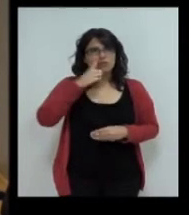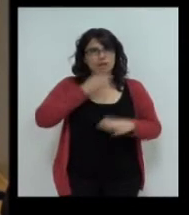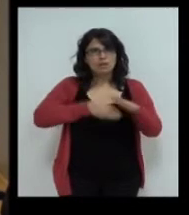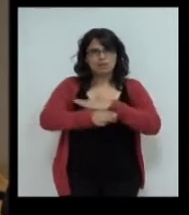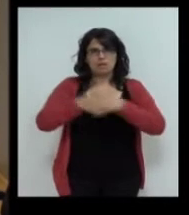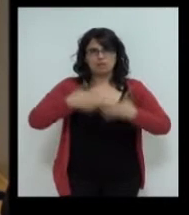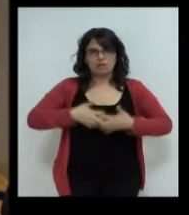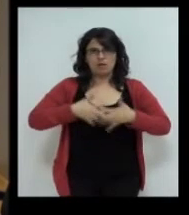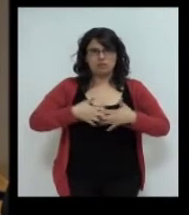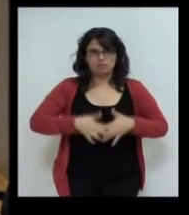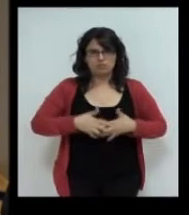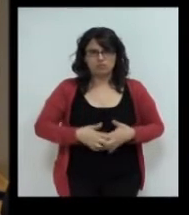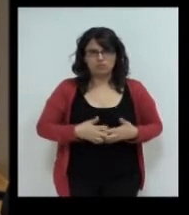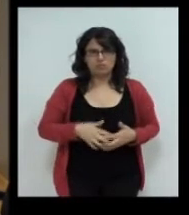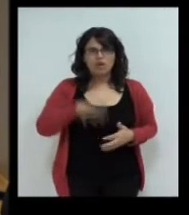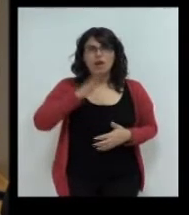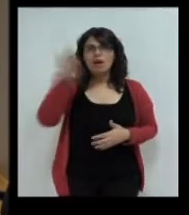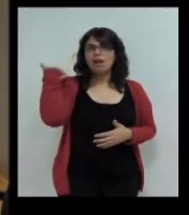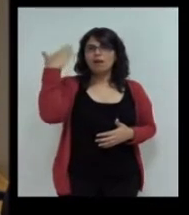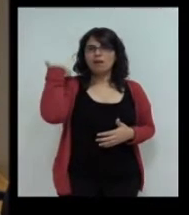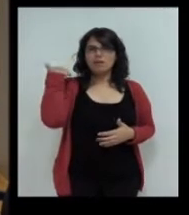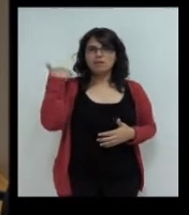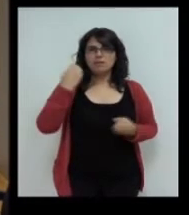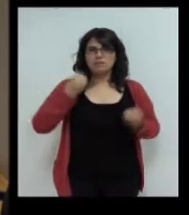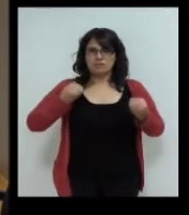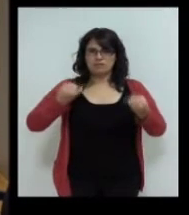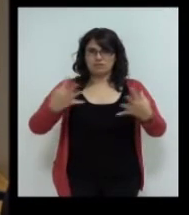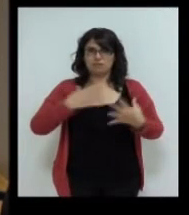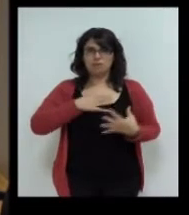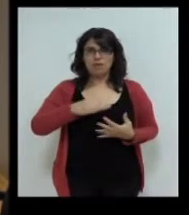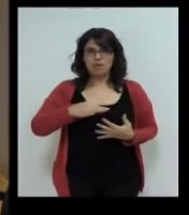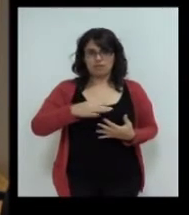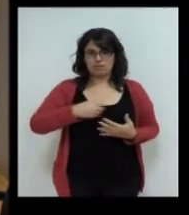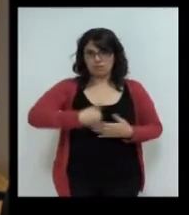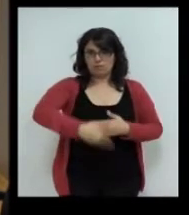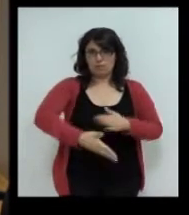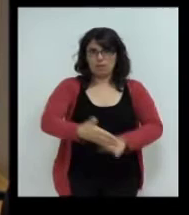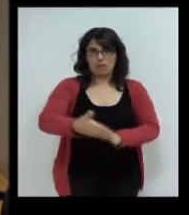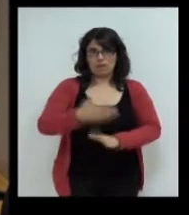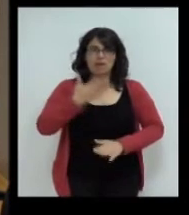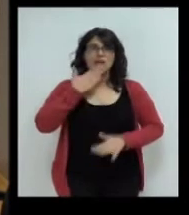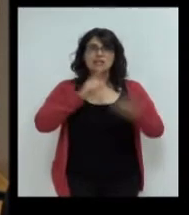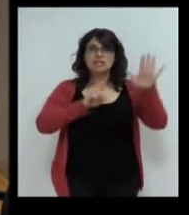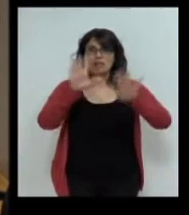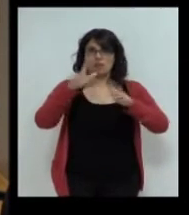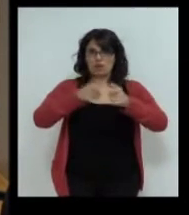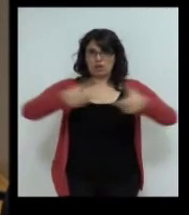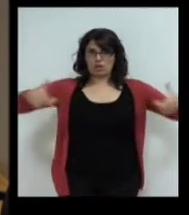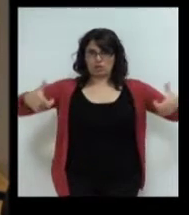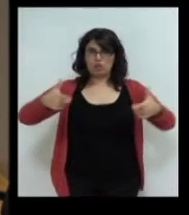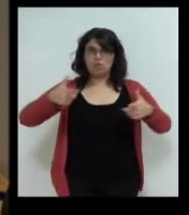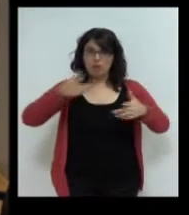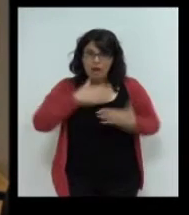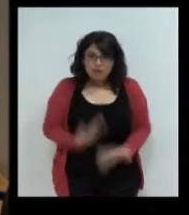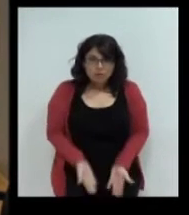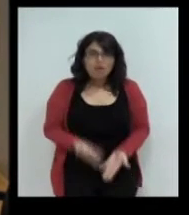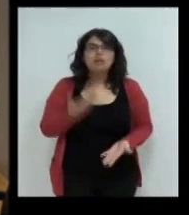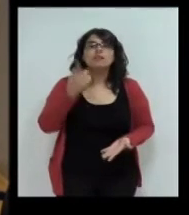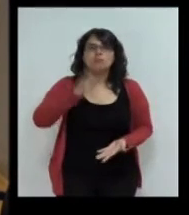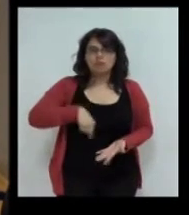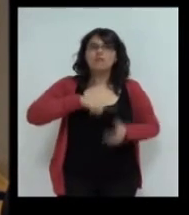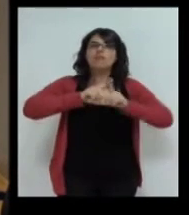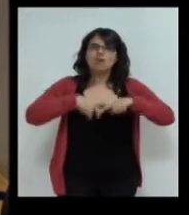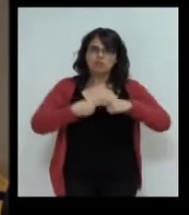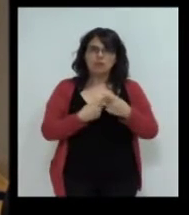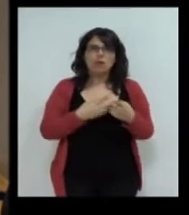Hablaba antes del porcentaje de gente que puede ser mayor de 65 años, pero es que prácticamente hoy en día en cada familia puede haber un